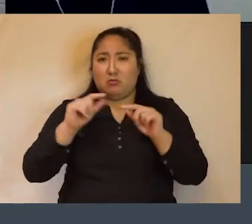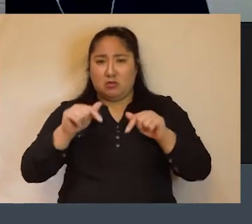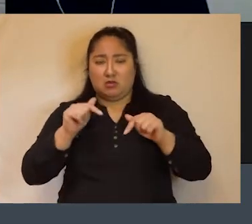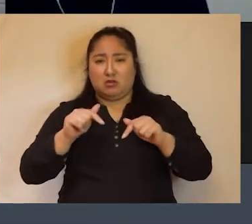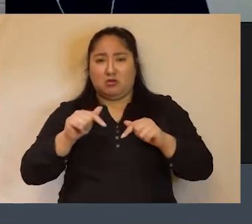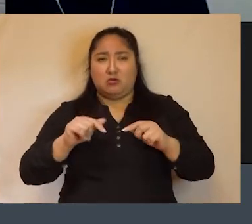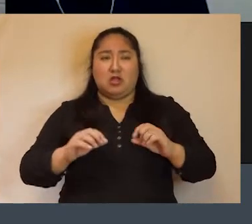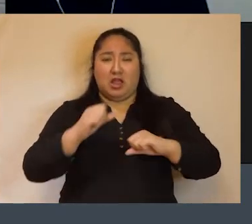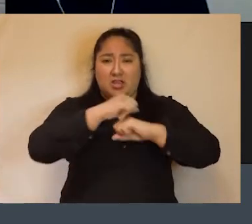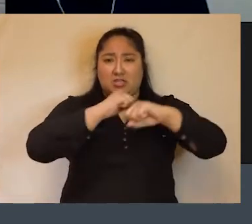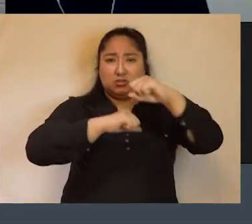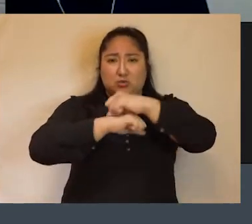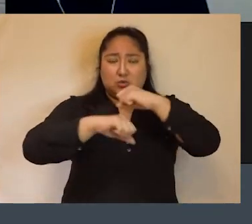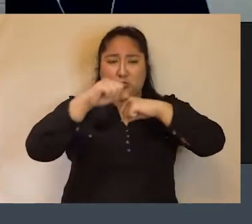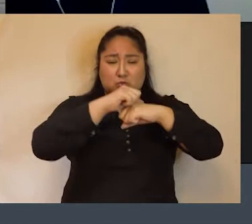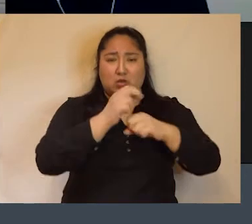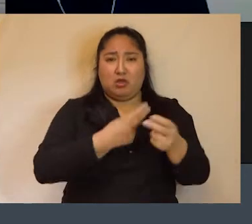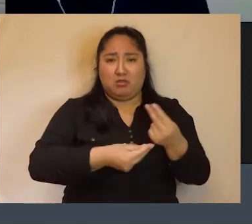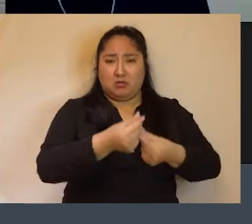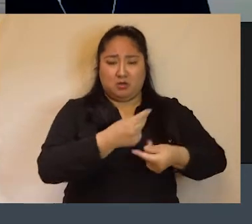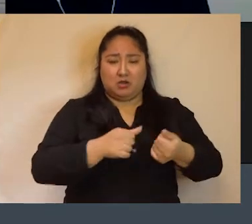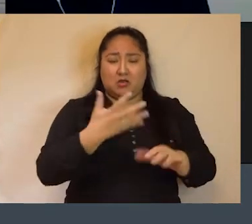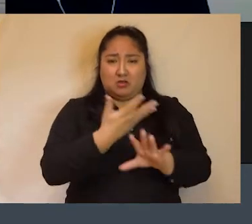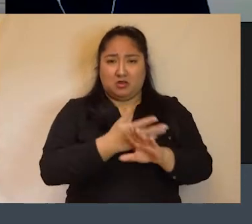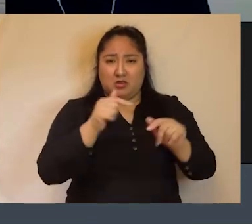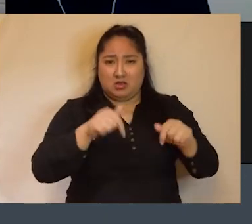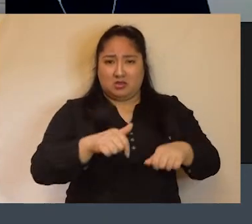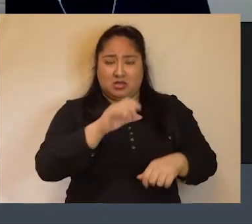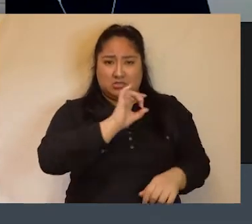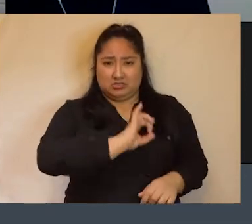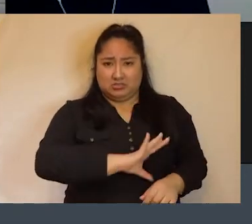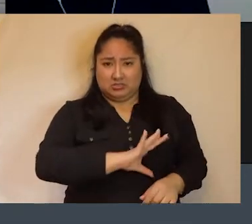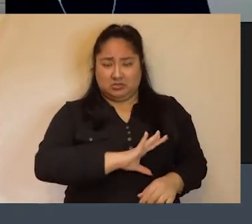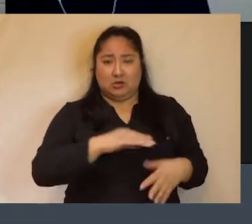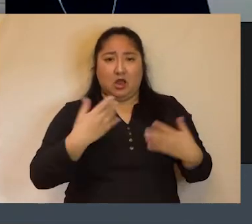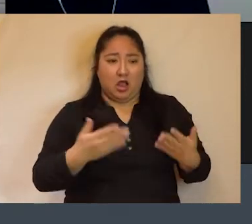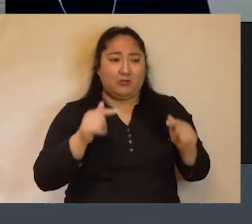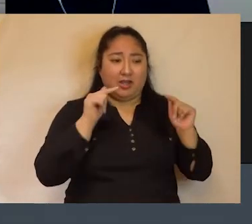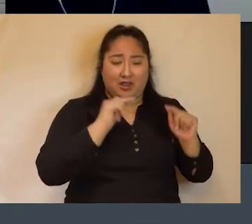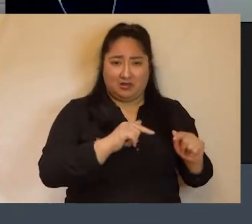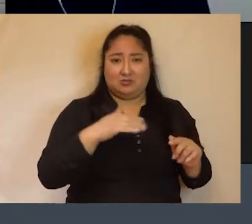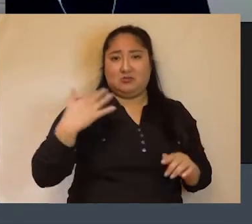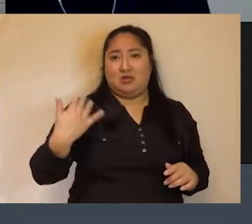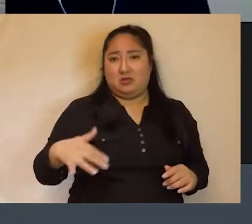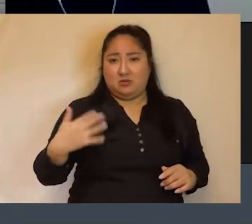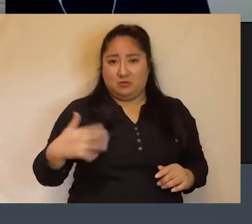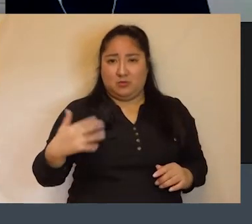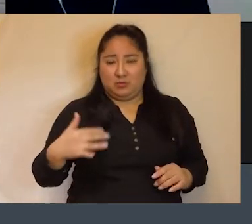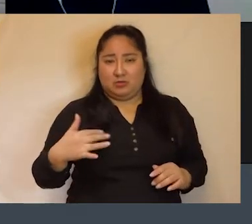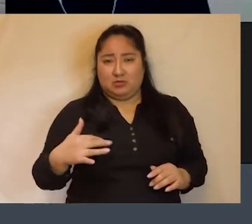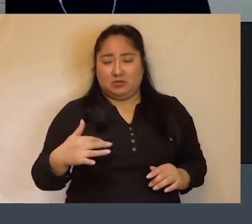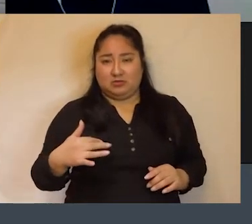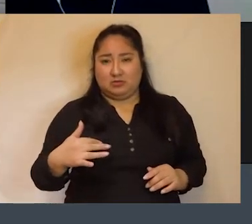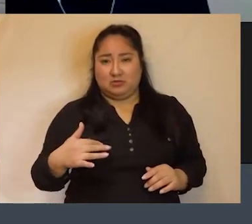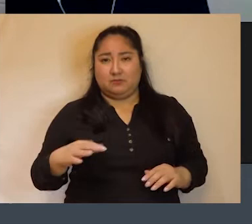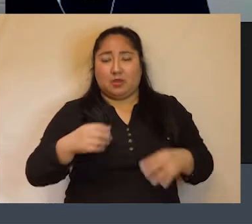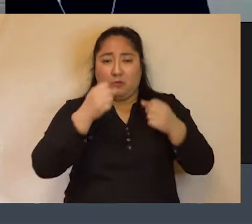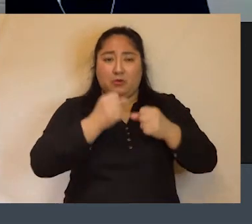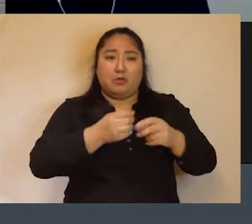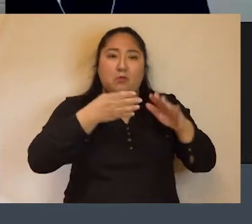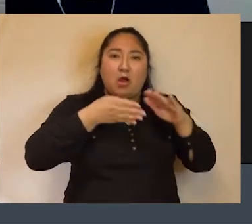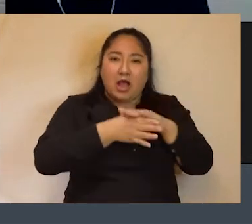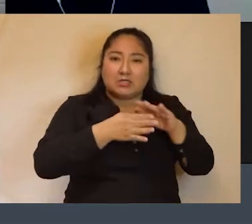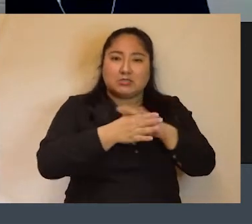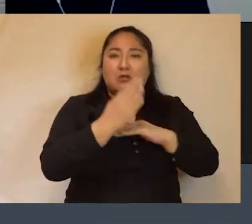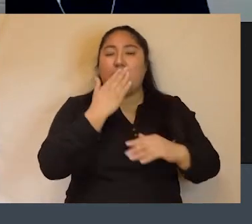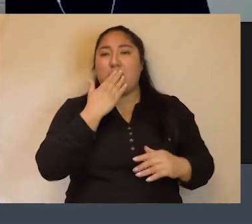consecuente con la estructura del mercado laboral que tenemos. Y el mercado laboral es lo que marca la posibilidad de